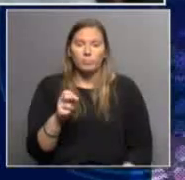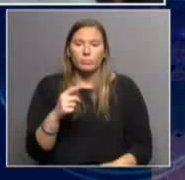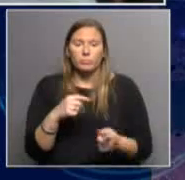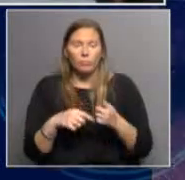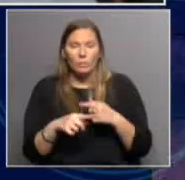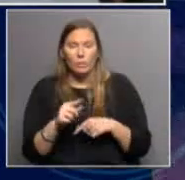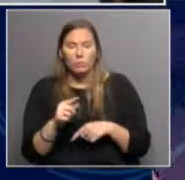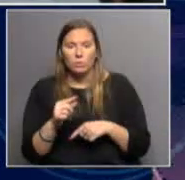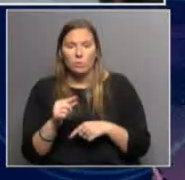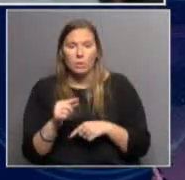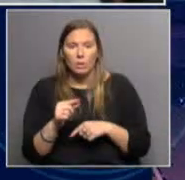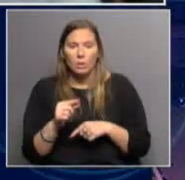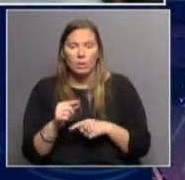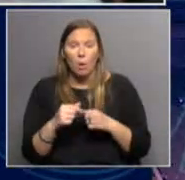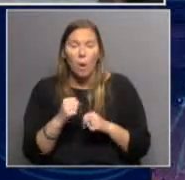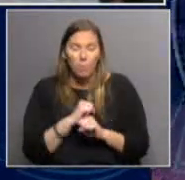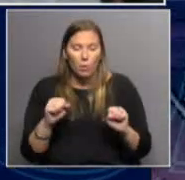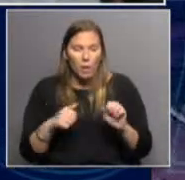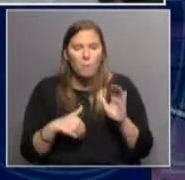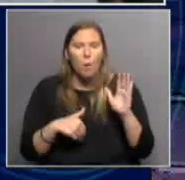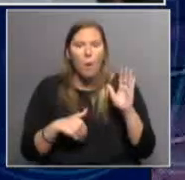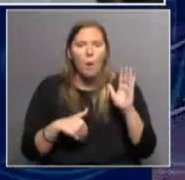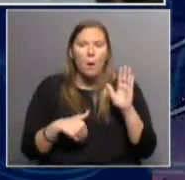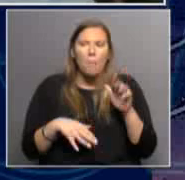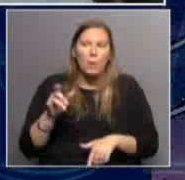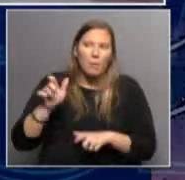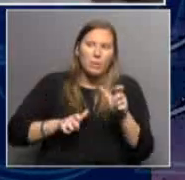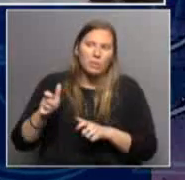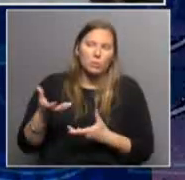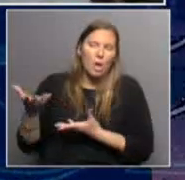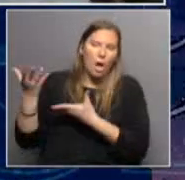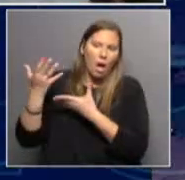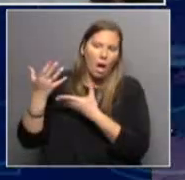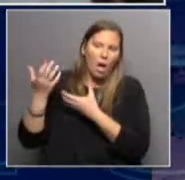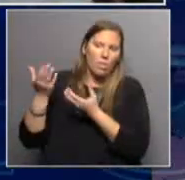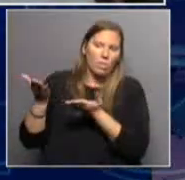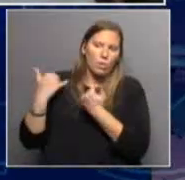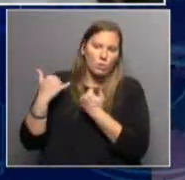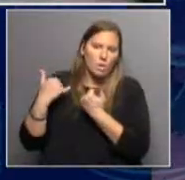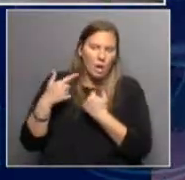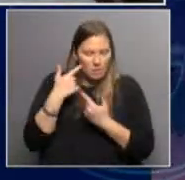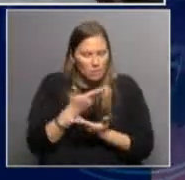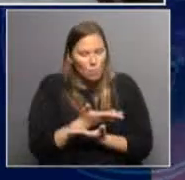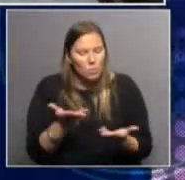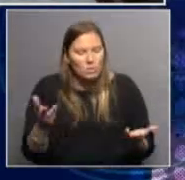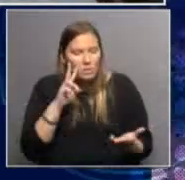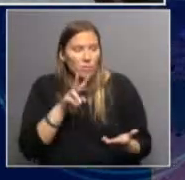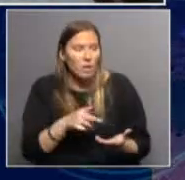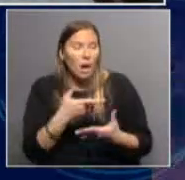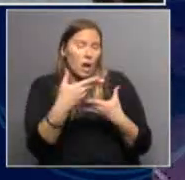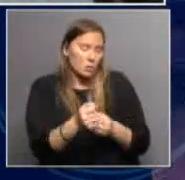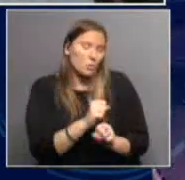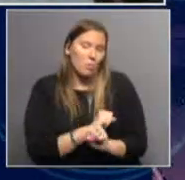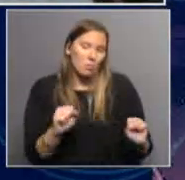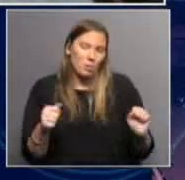la medida que podemos incrementar el número de colaboradores, eso se ve reflejado en las ayudas que nosotros podemos